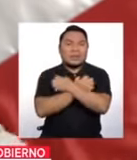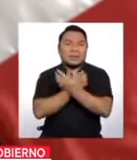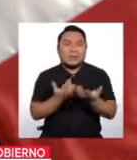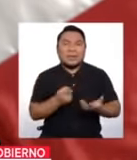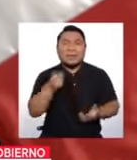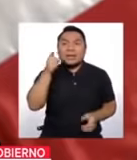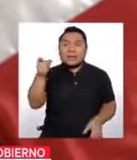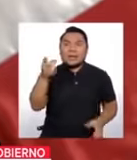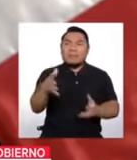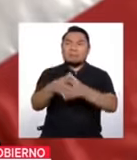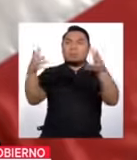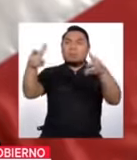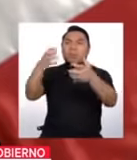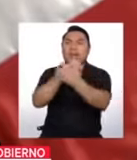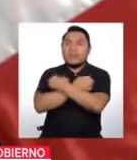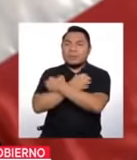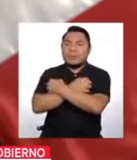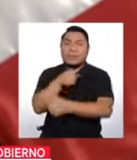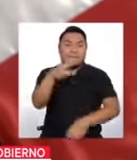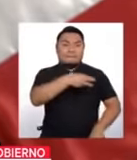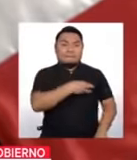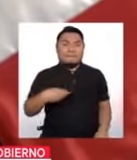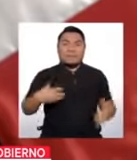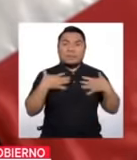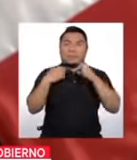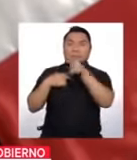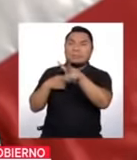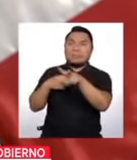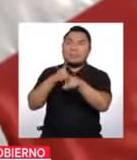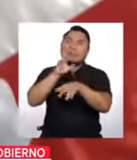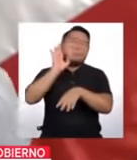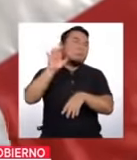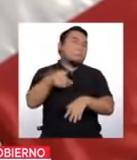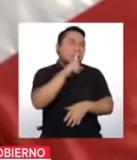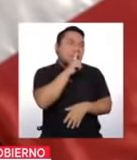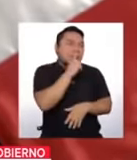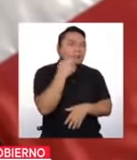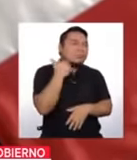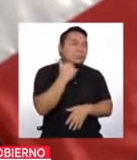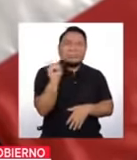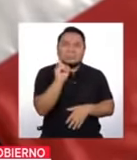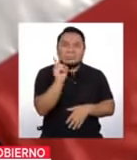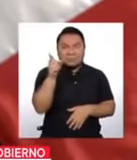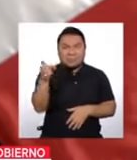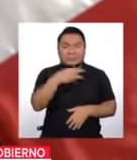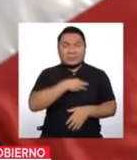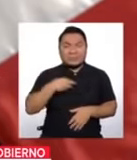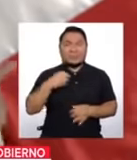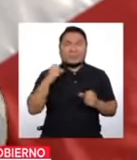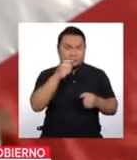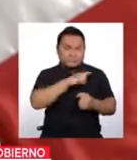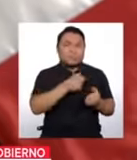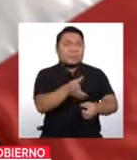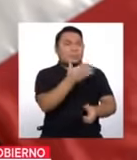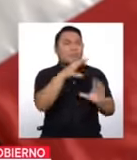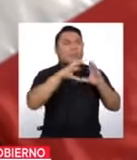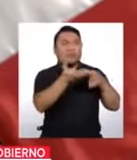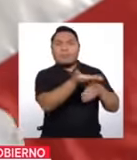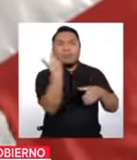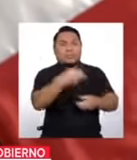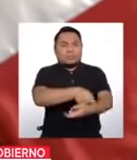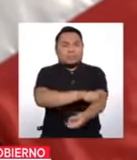va a Lambayeque, o sea, va y da la cara, y va y constata lo difícil que está la situación, para que en función de esa